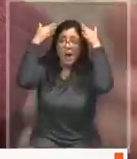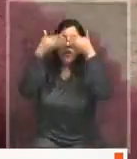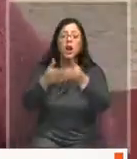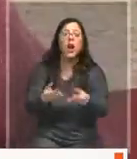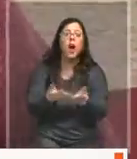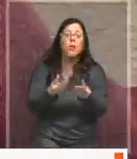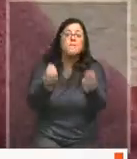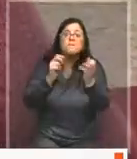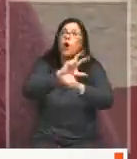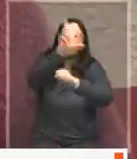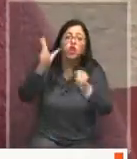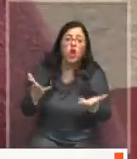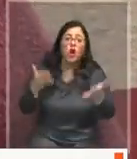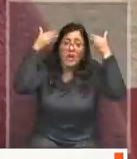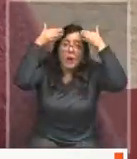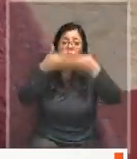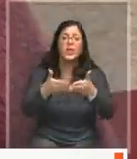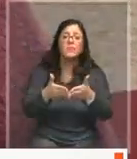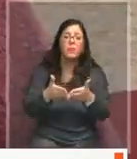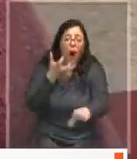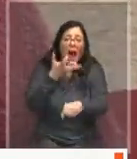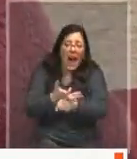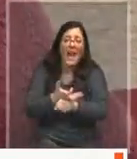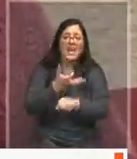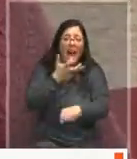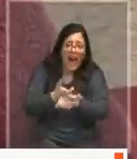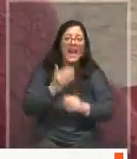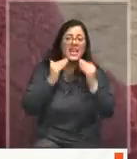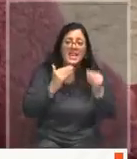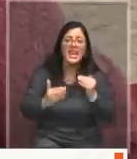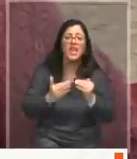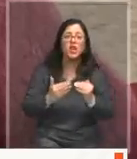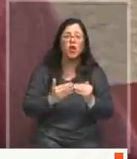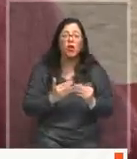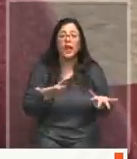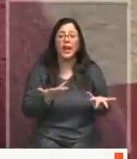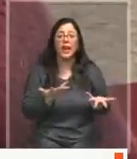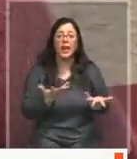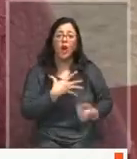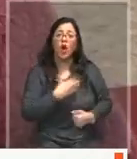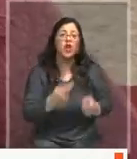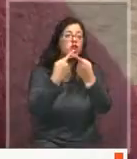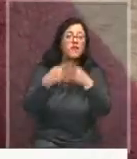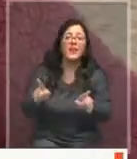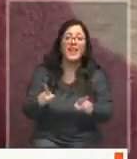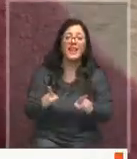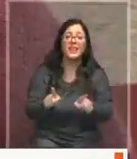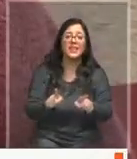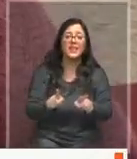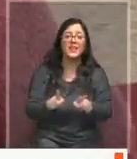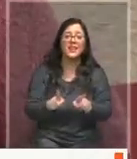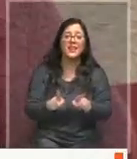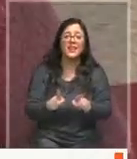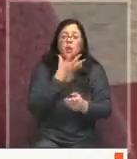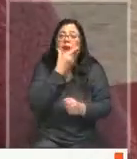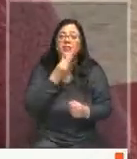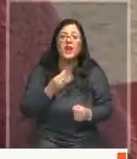autismo existe. Somos papás que tenemos hijos distintos, maravillosos. Muéstrenlo, por favor. Gracias, me encanta, estoy feliz.